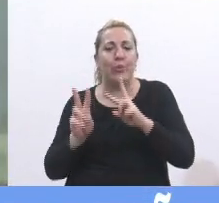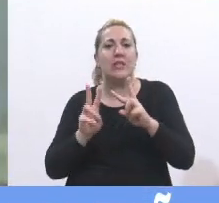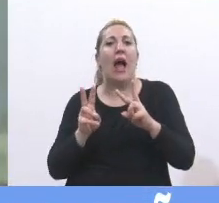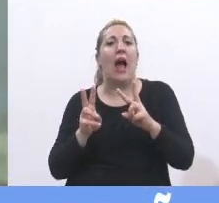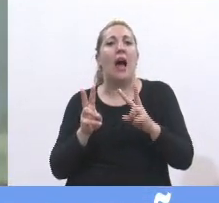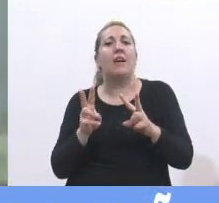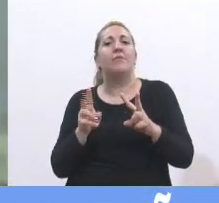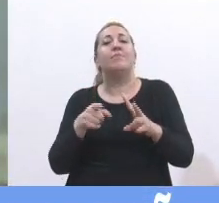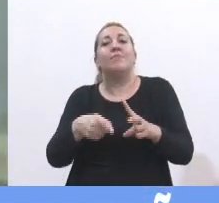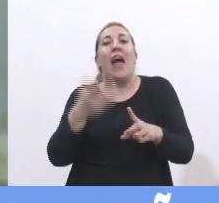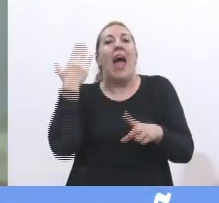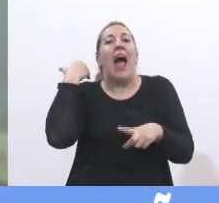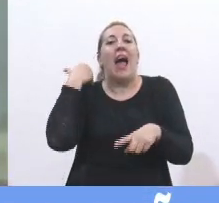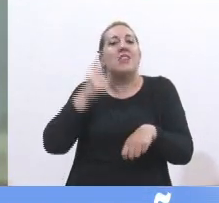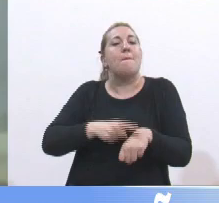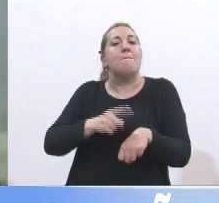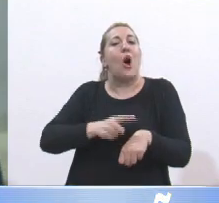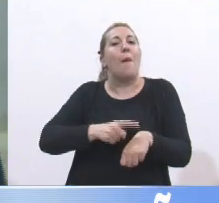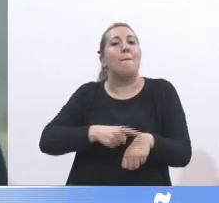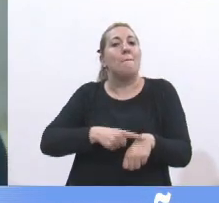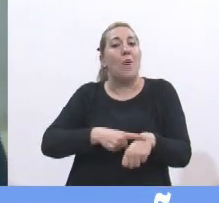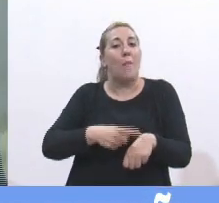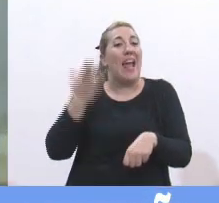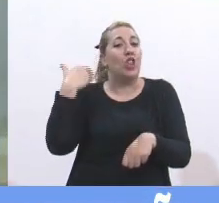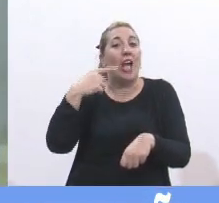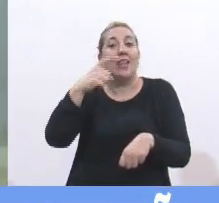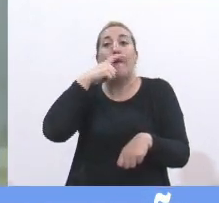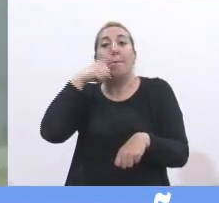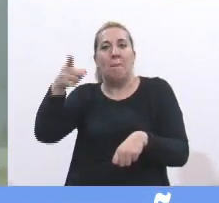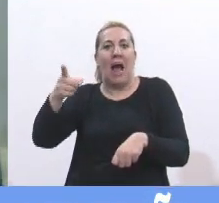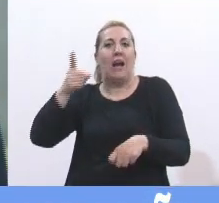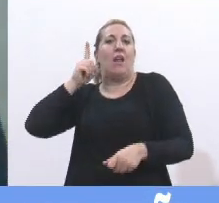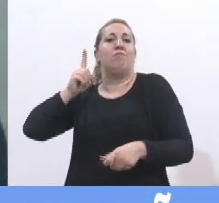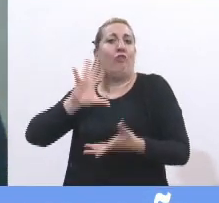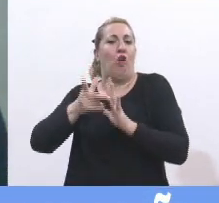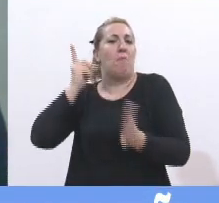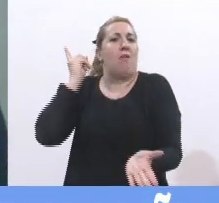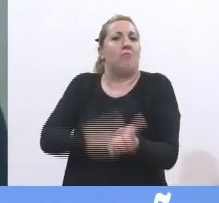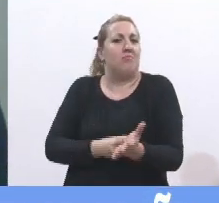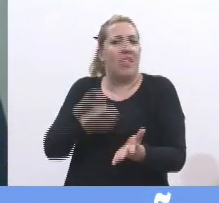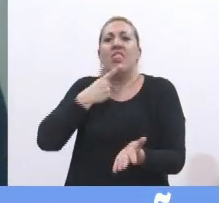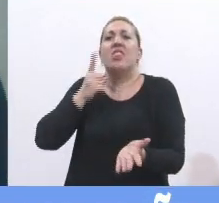que en su momento con esa arbitrariedad se le dio a la Ciudad de Buenos Aires.